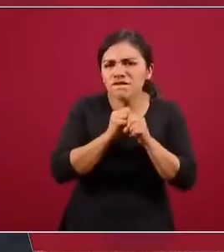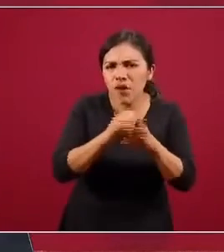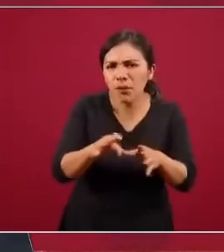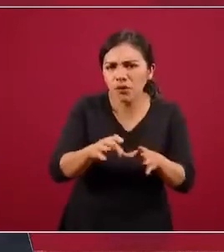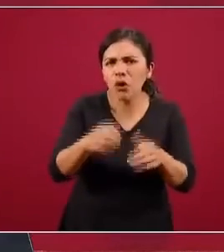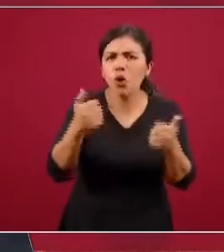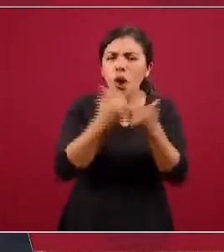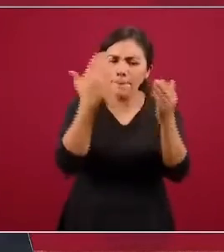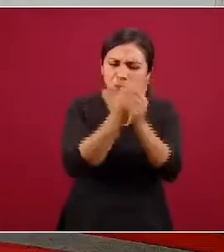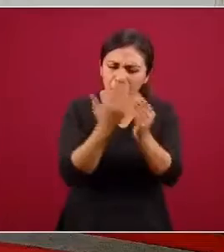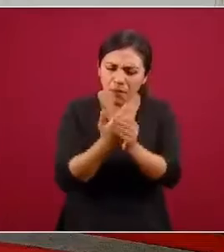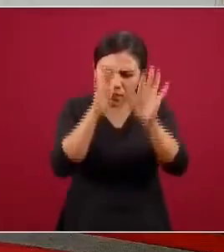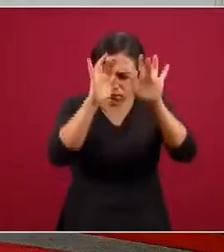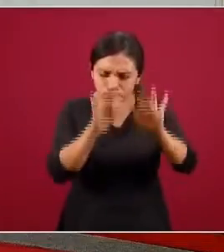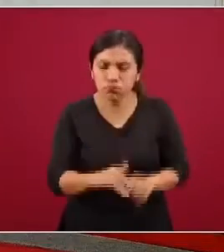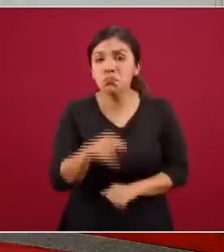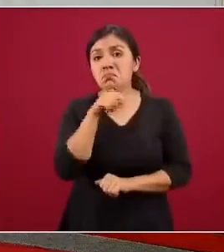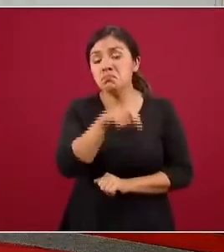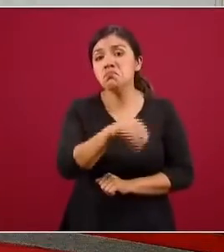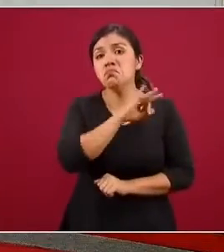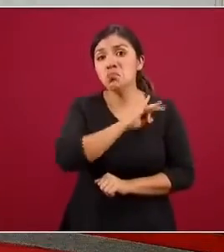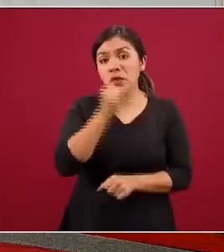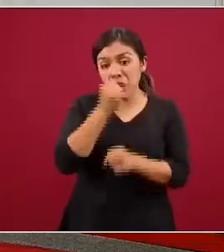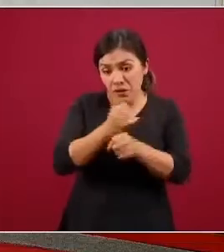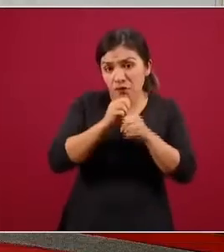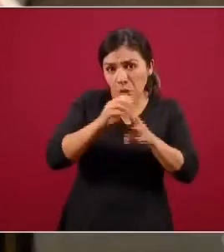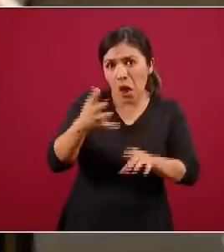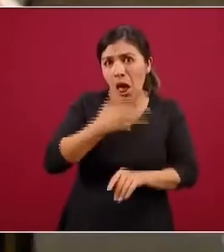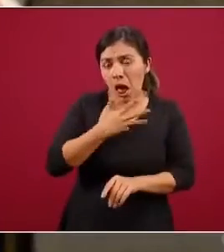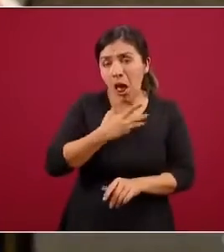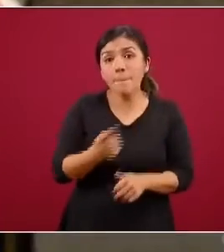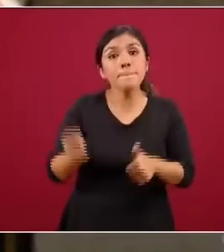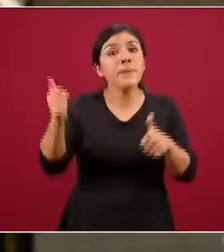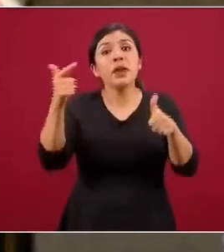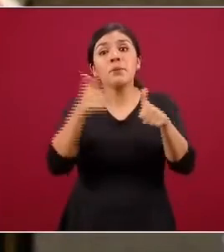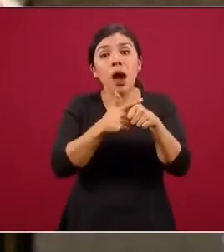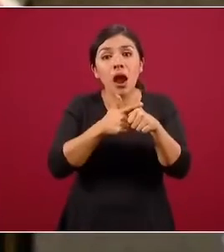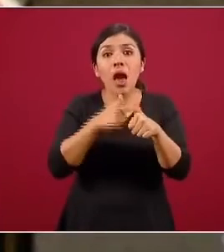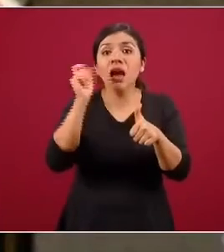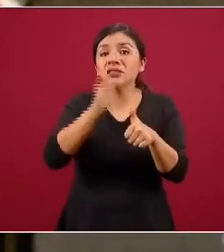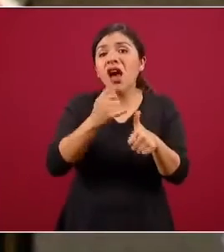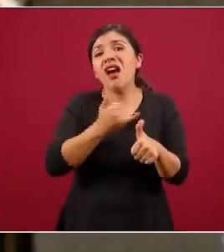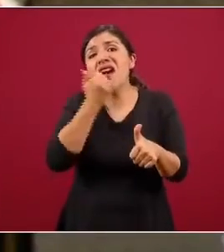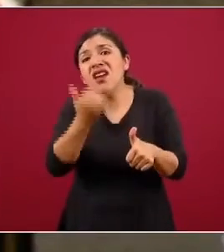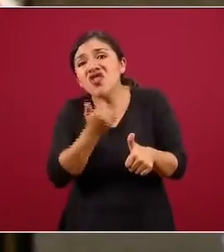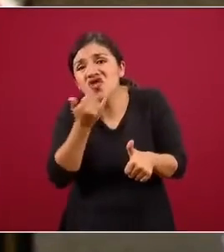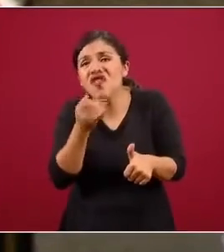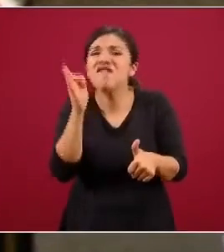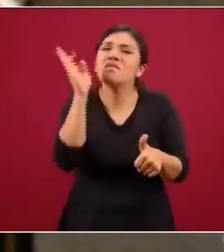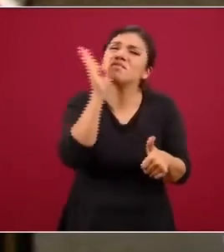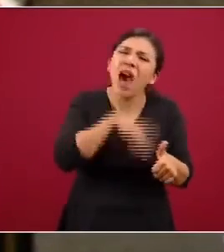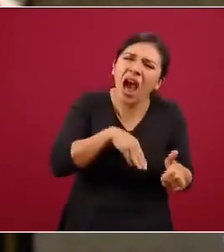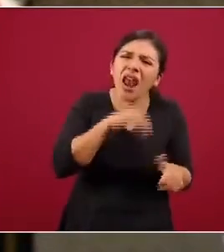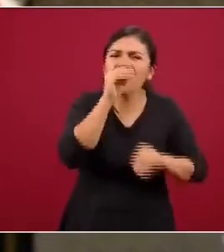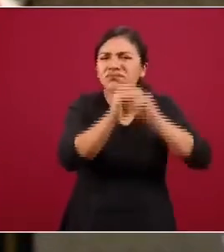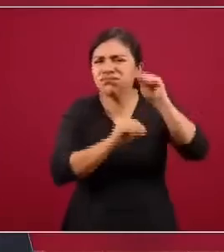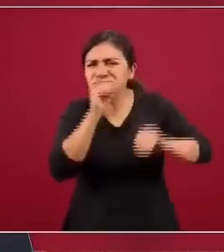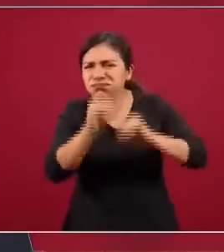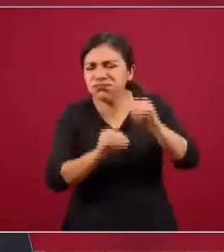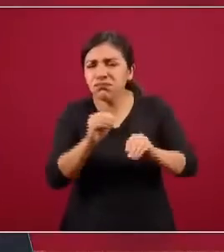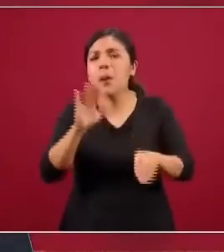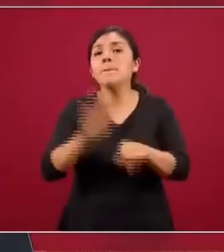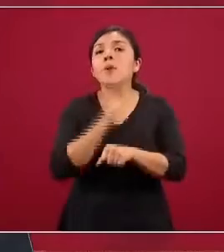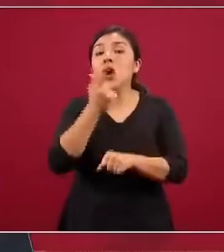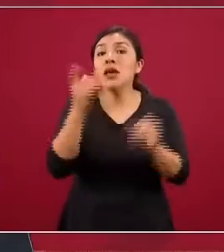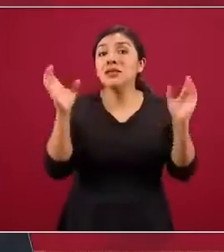y documenta que puede tener la información primaria, era equívoca, era incorrecta, y entre otras cosas